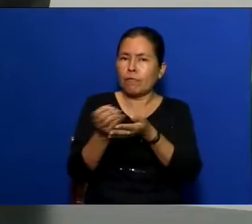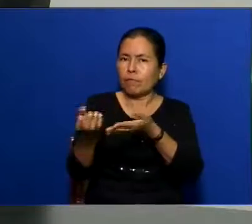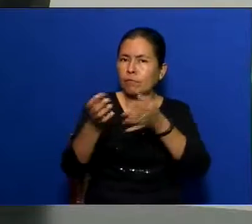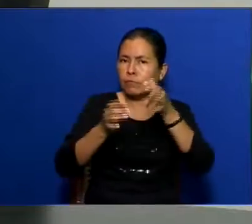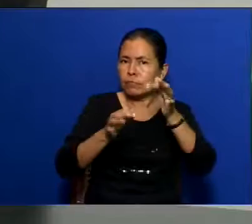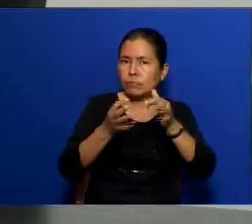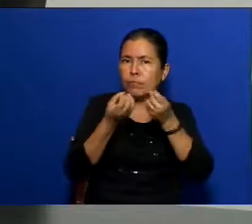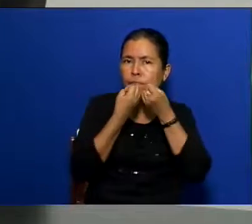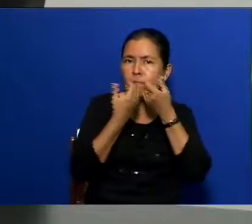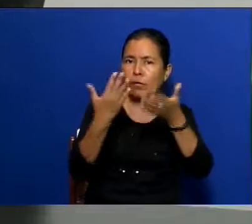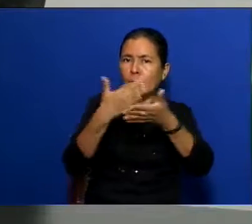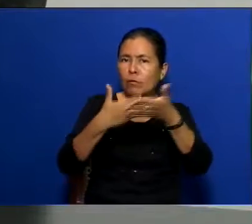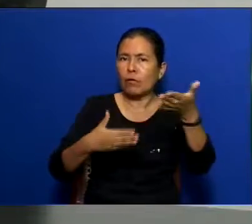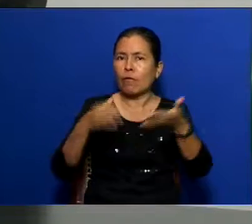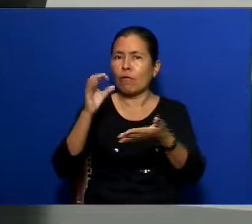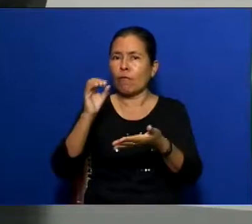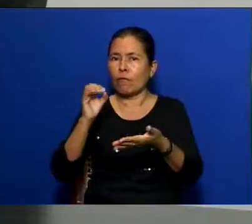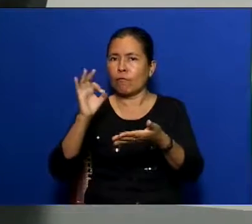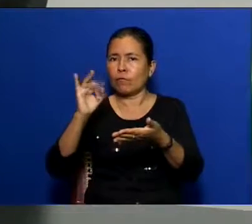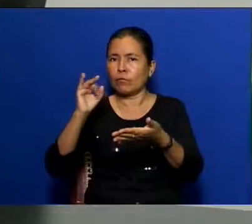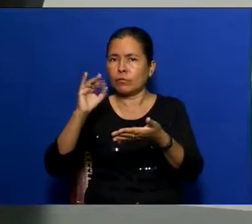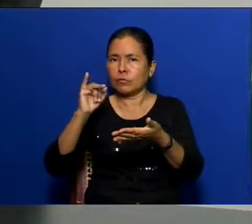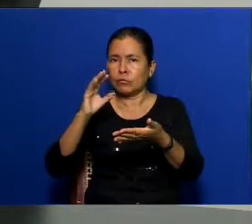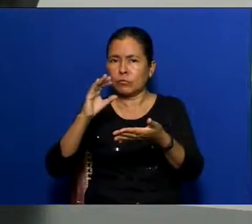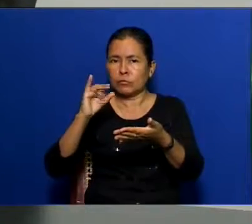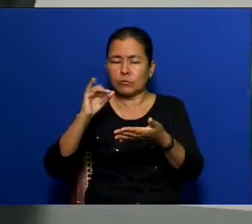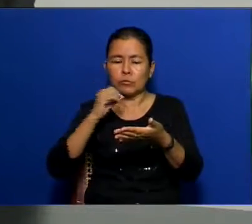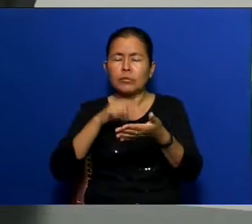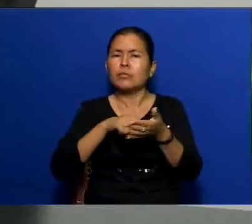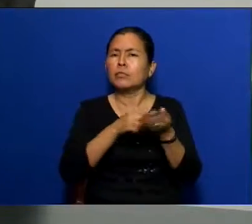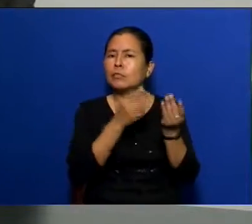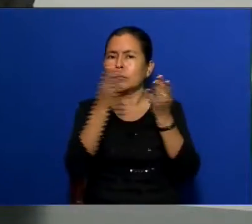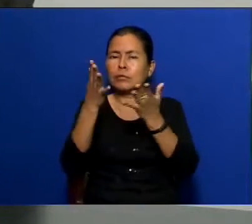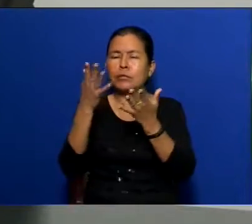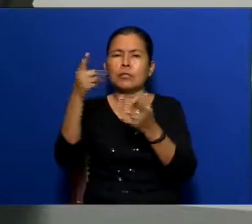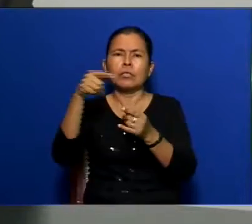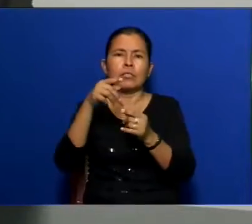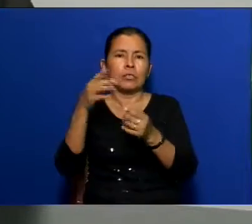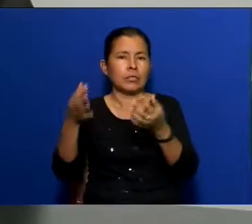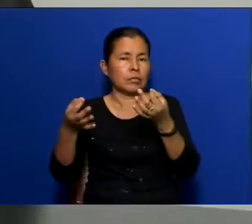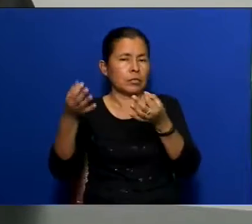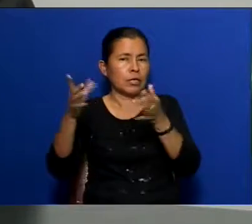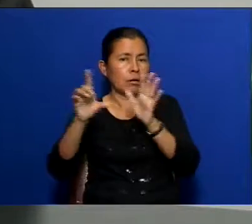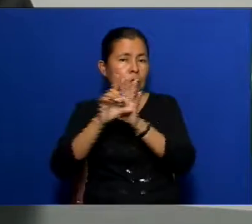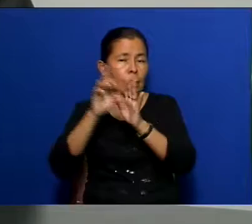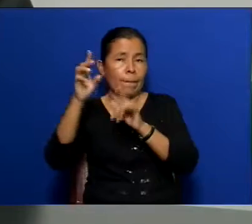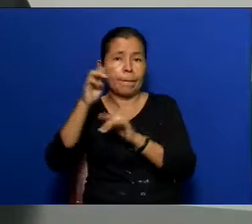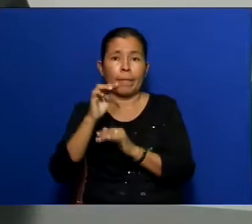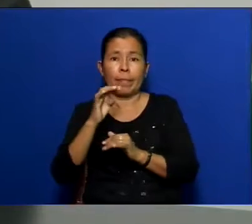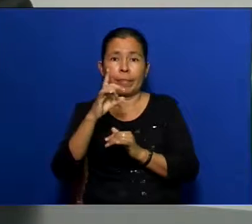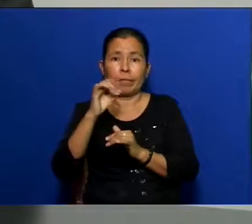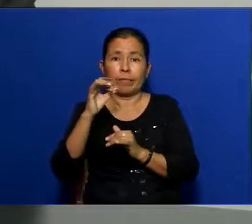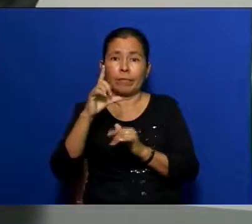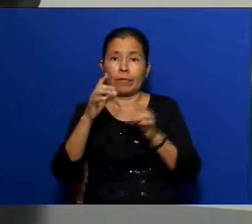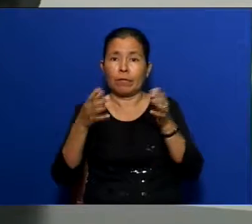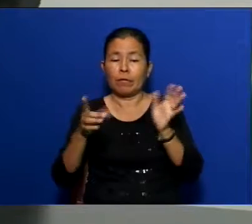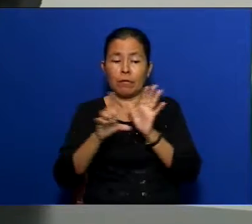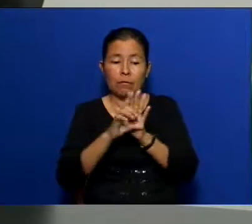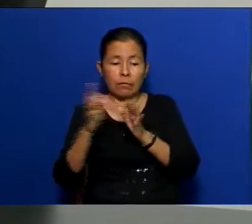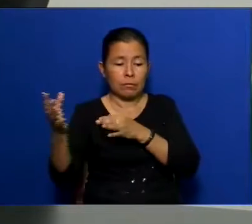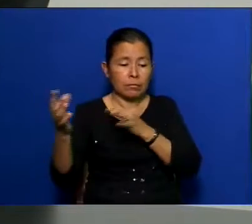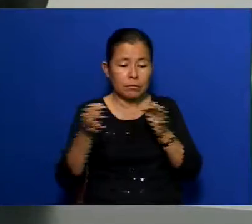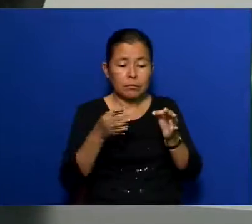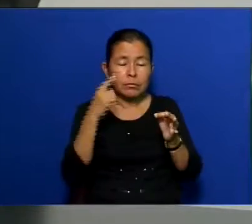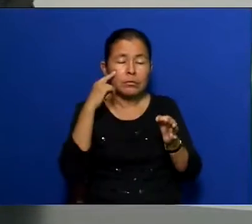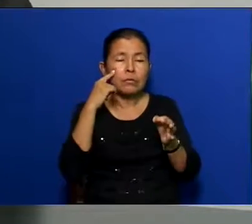donde le pide al Instituto de Medicina Legal realice una pericia médico-legal integral para poder demostrar